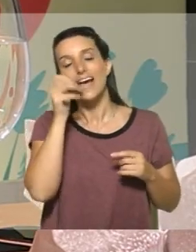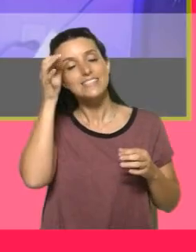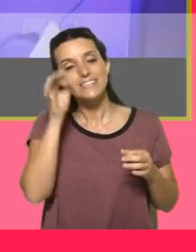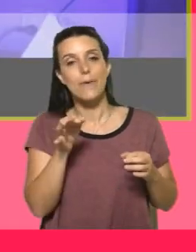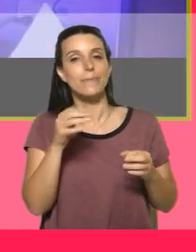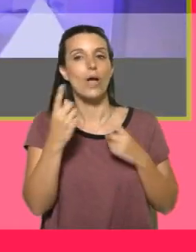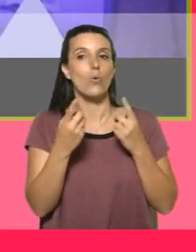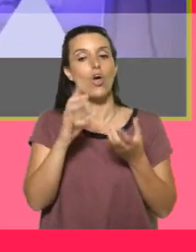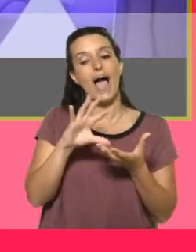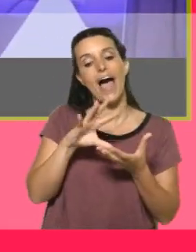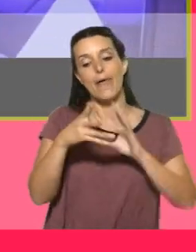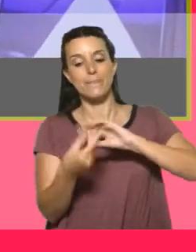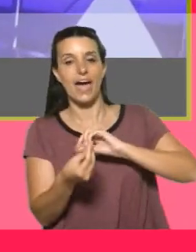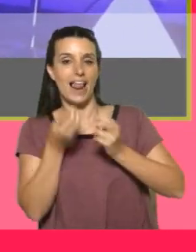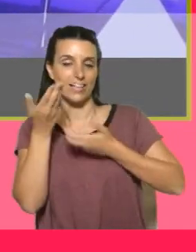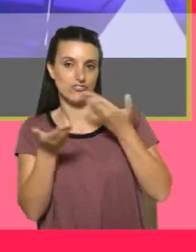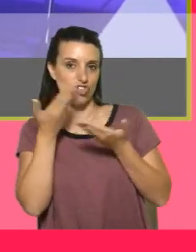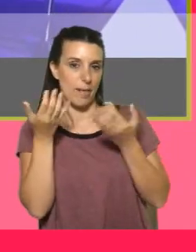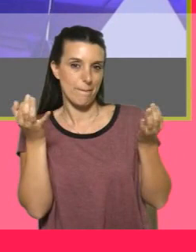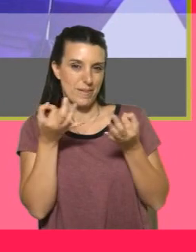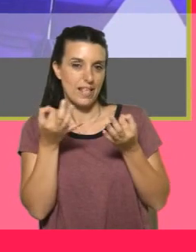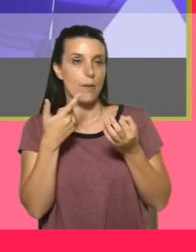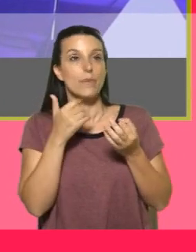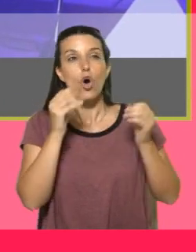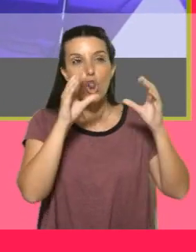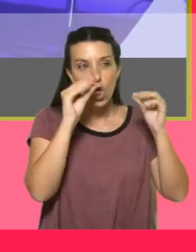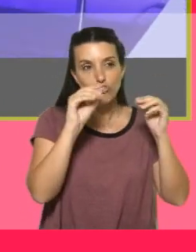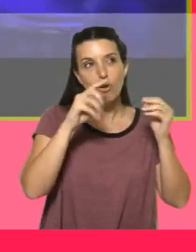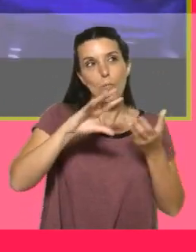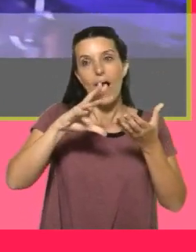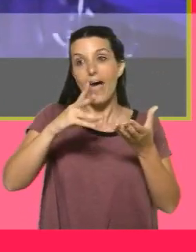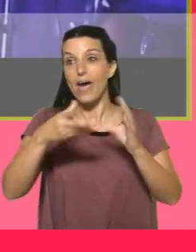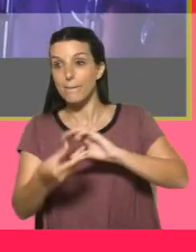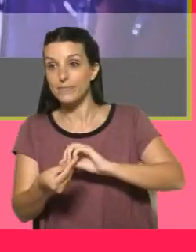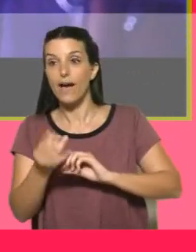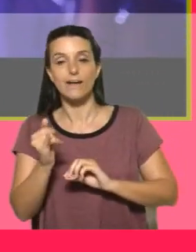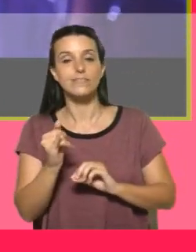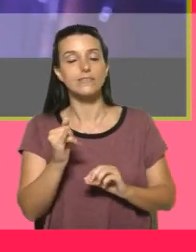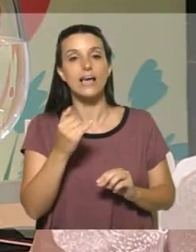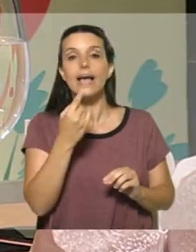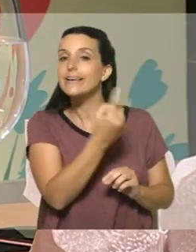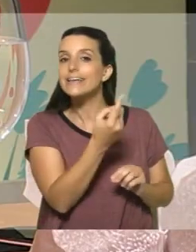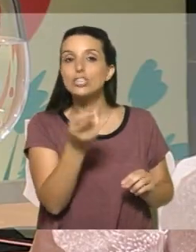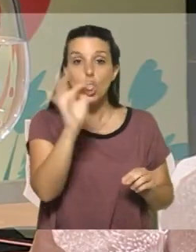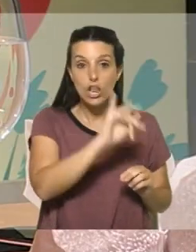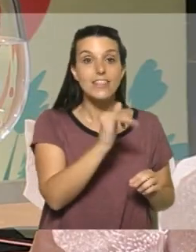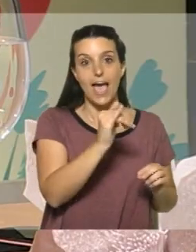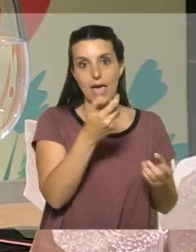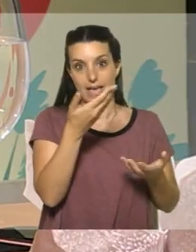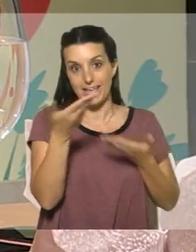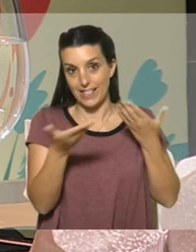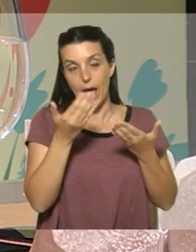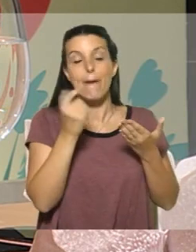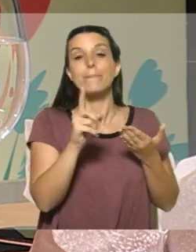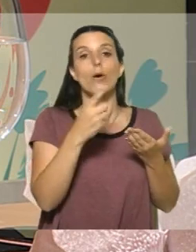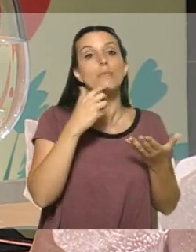armar alguna versión, así viste, también como muy particular. Para cada noche hacemos una versión diferente. Eso es lo que está bueno. Cada noche una distinta versión. Sí, por eso te digo, el